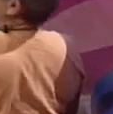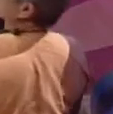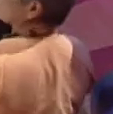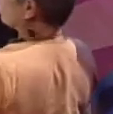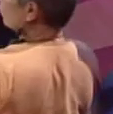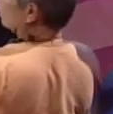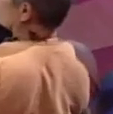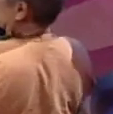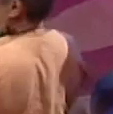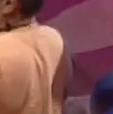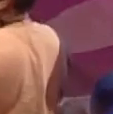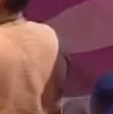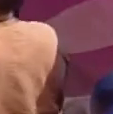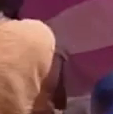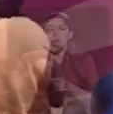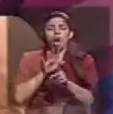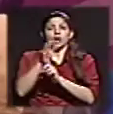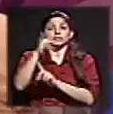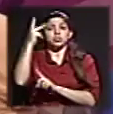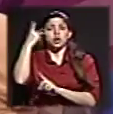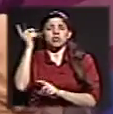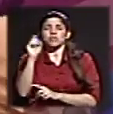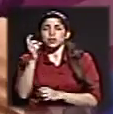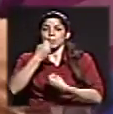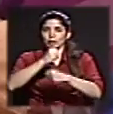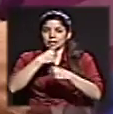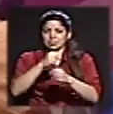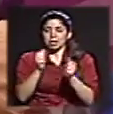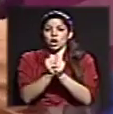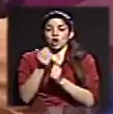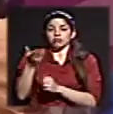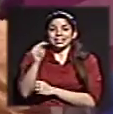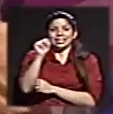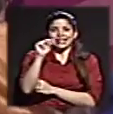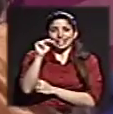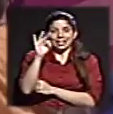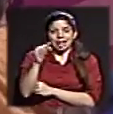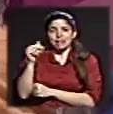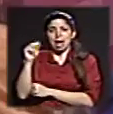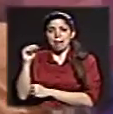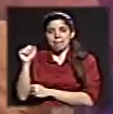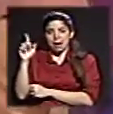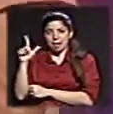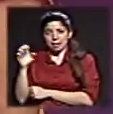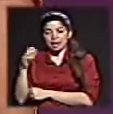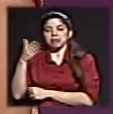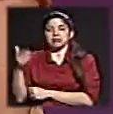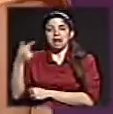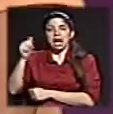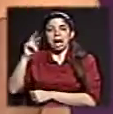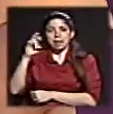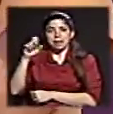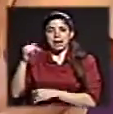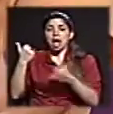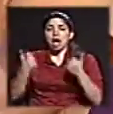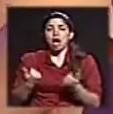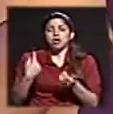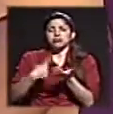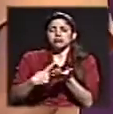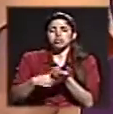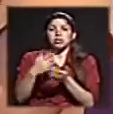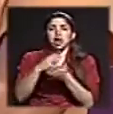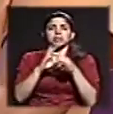Seguimos conversando sobre nuestro tema de hoy, acoso político en las municipalidades, con Ninette, Amable y Gabriela. Vamos a dar un poquito lectura a algunas